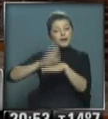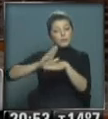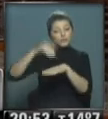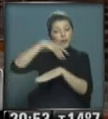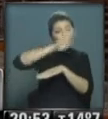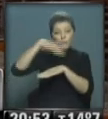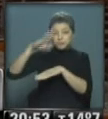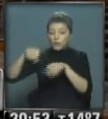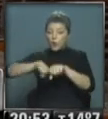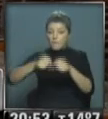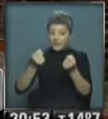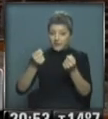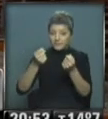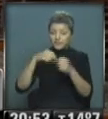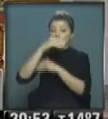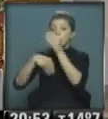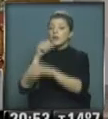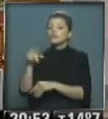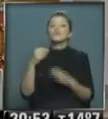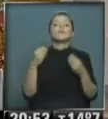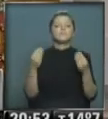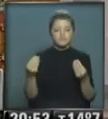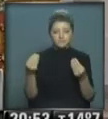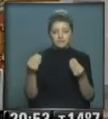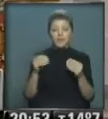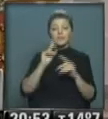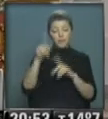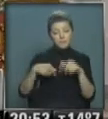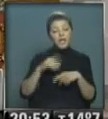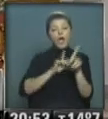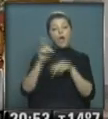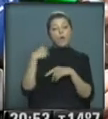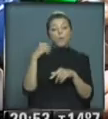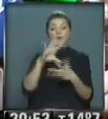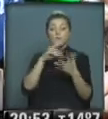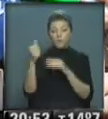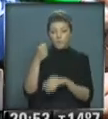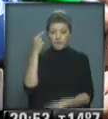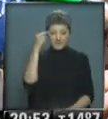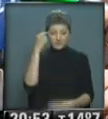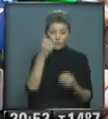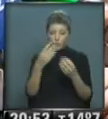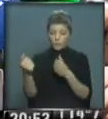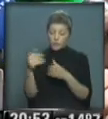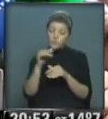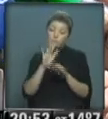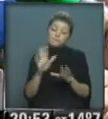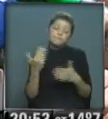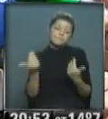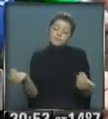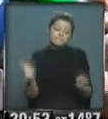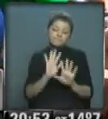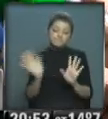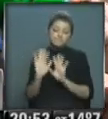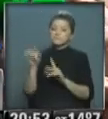chicos. Ya ha habido actitudes positivas y esperanzadoras. Así que, bueno, en fin. ¿Cuáles